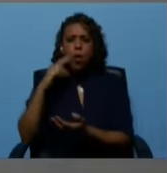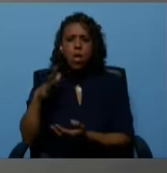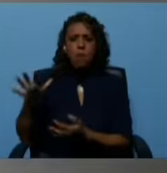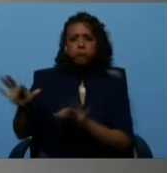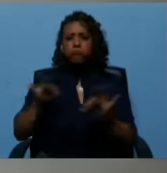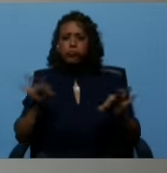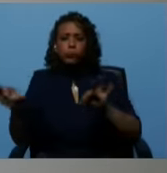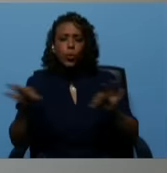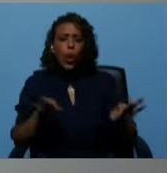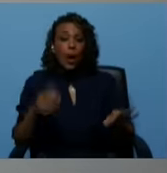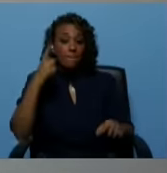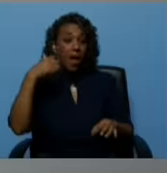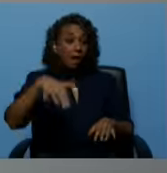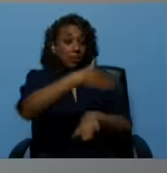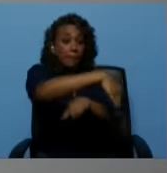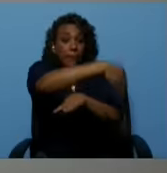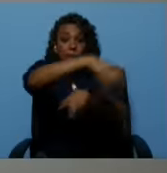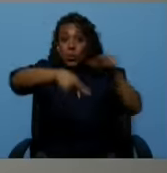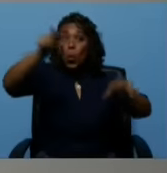Y la gente aquí, mira,